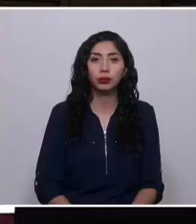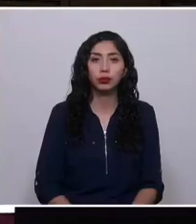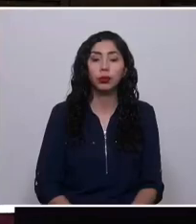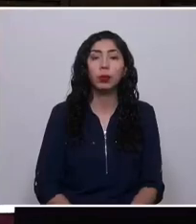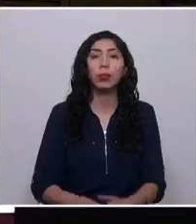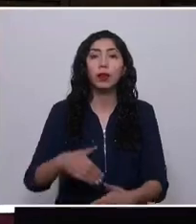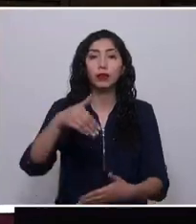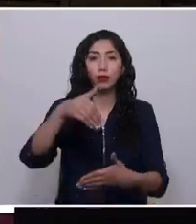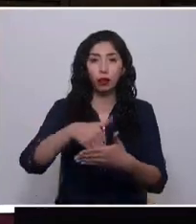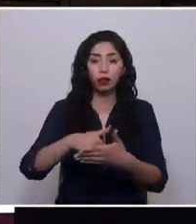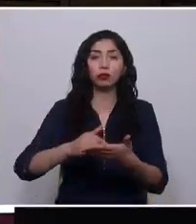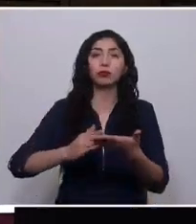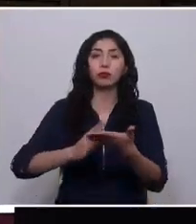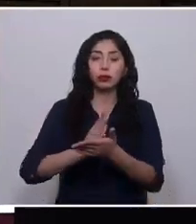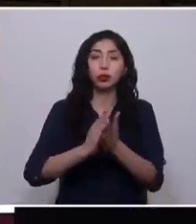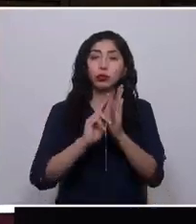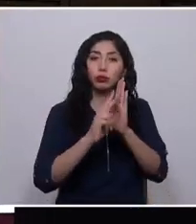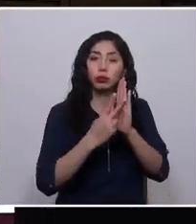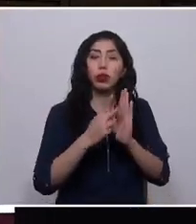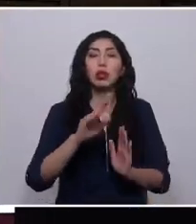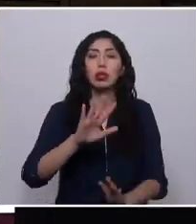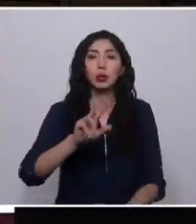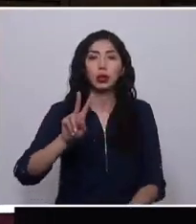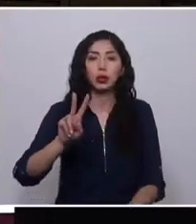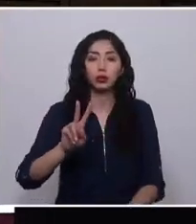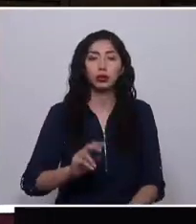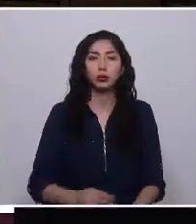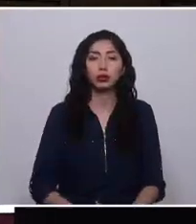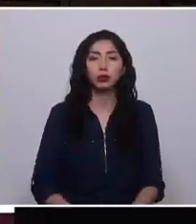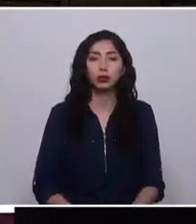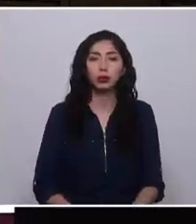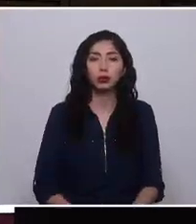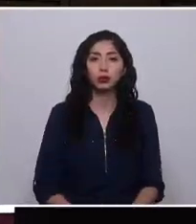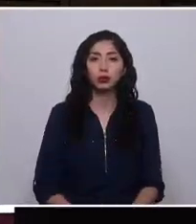En votación, la indicación 52.